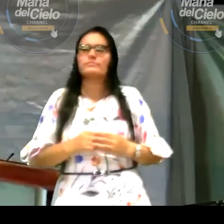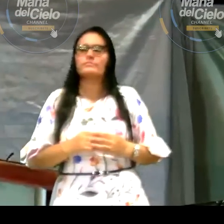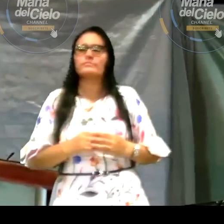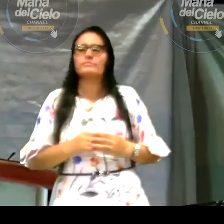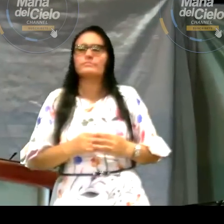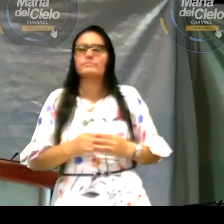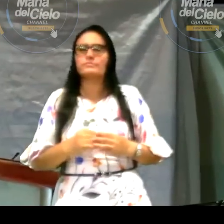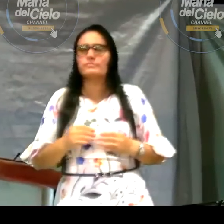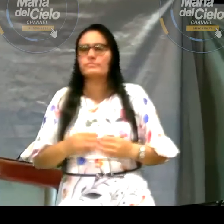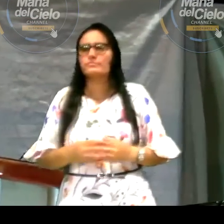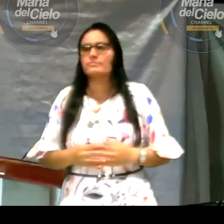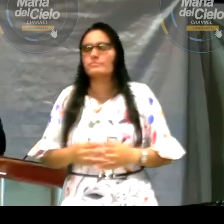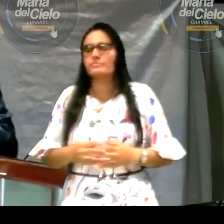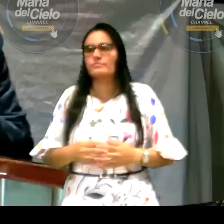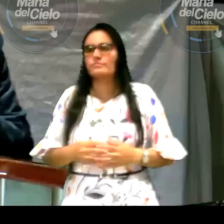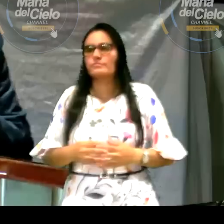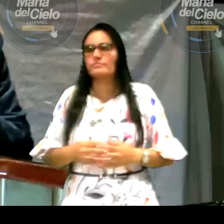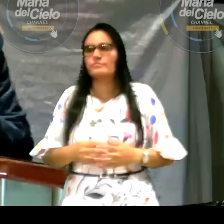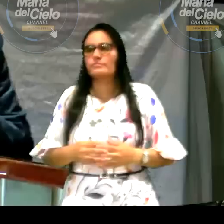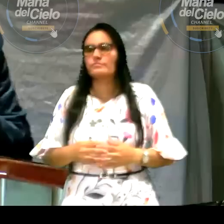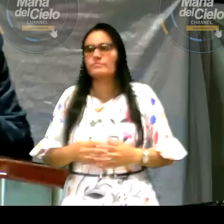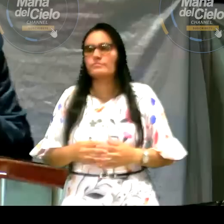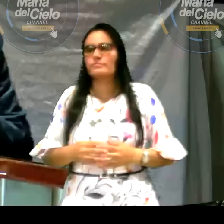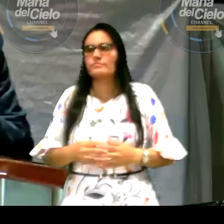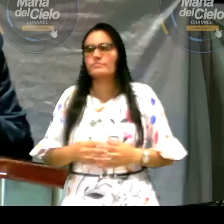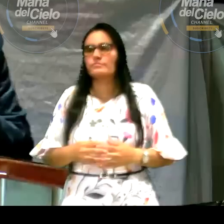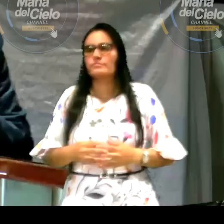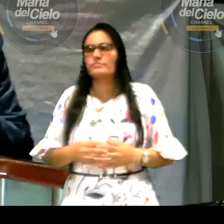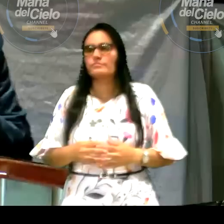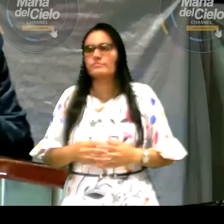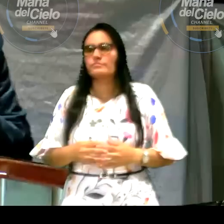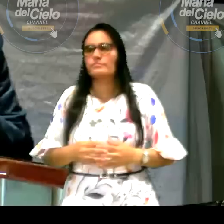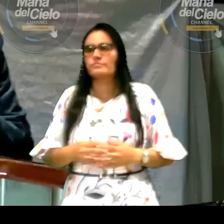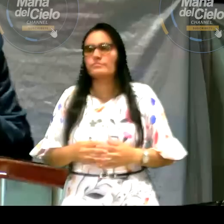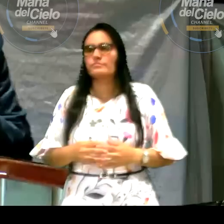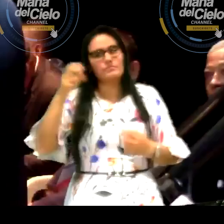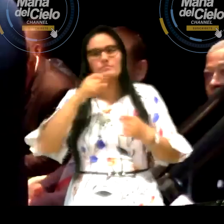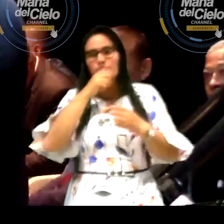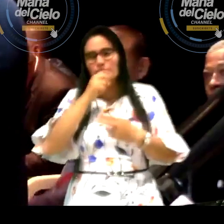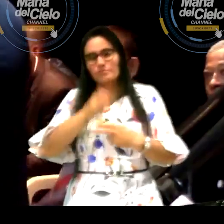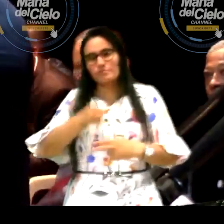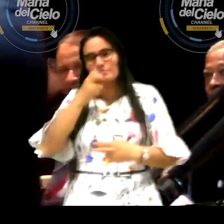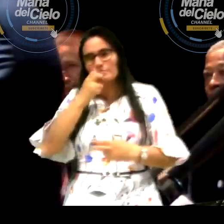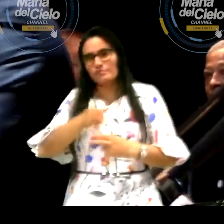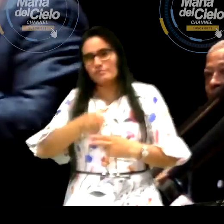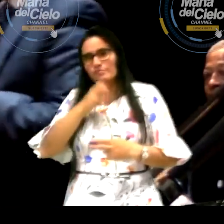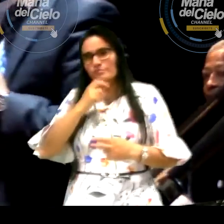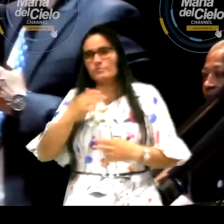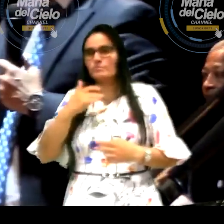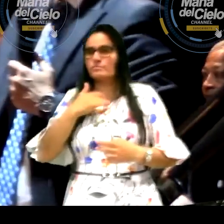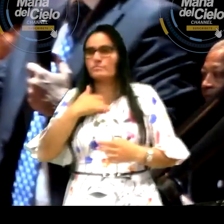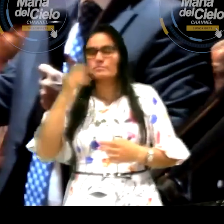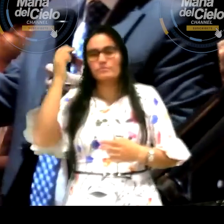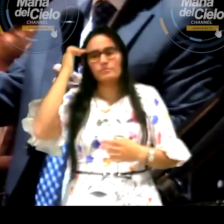fácil decirle a otro que crea. Lo complicado es cuando me toca a mí creer. Y hoy te tocó a